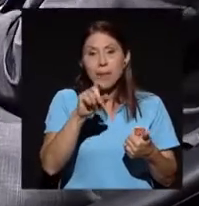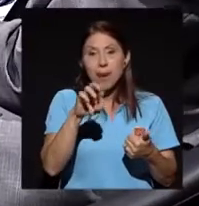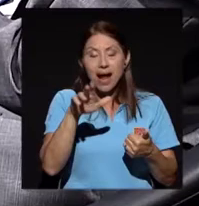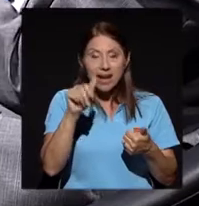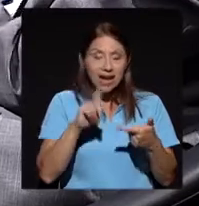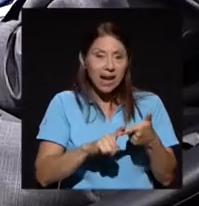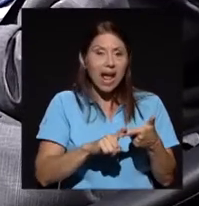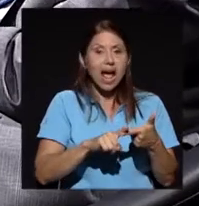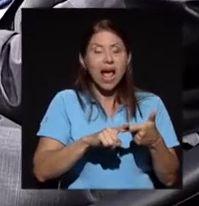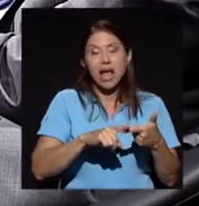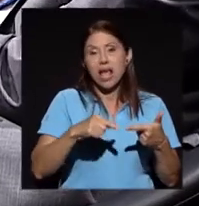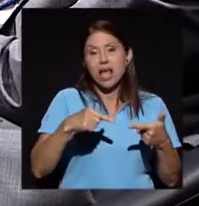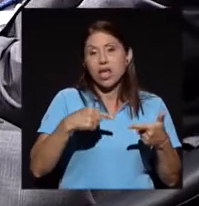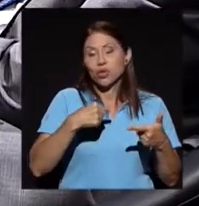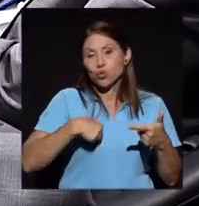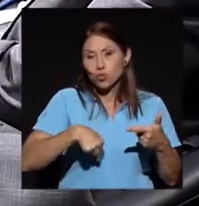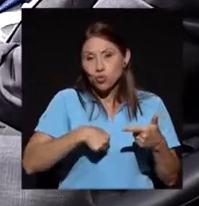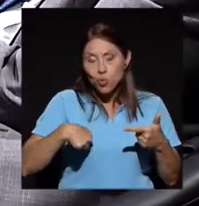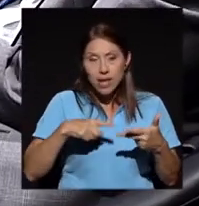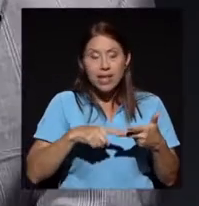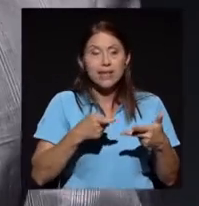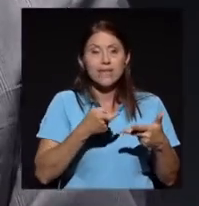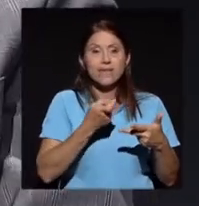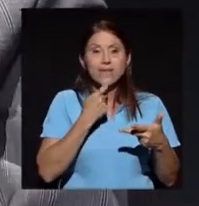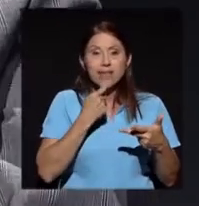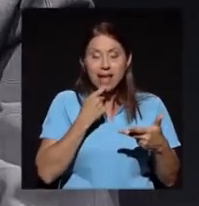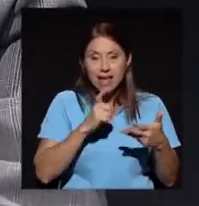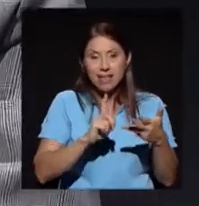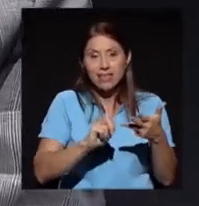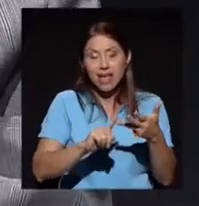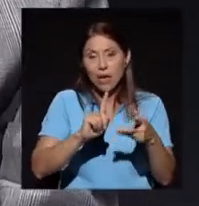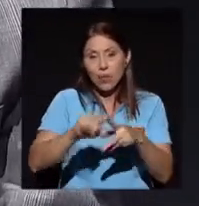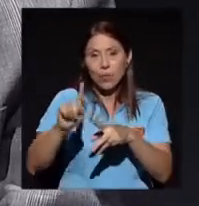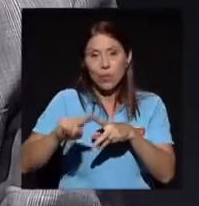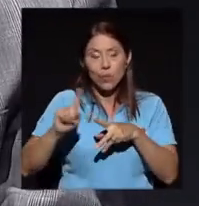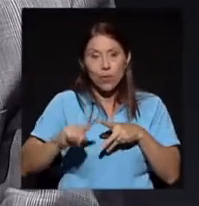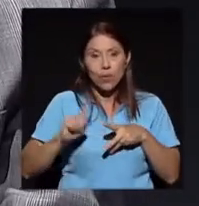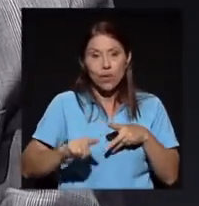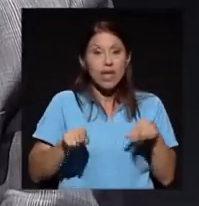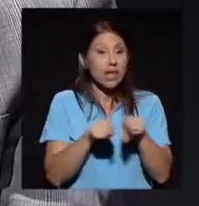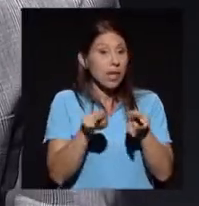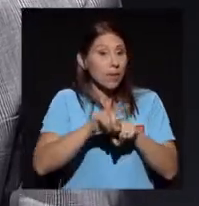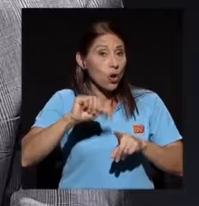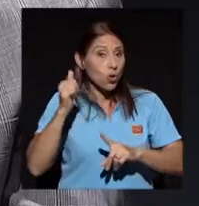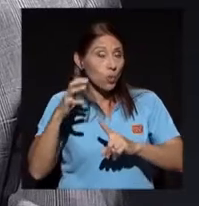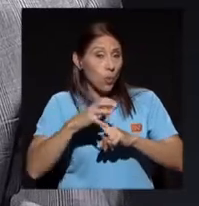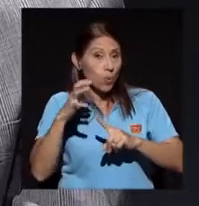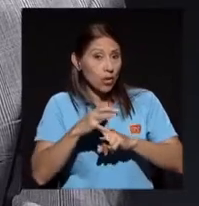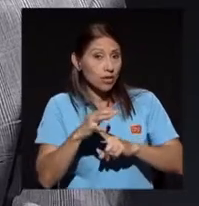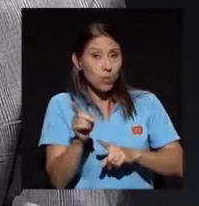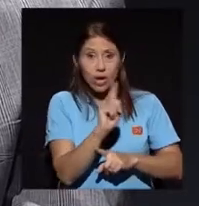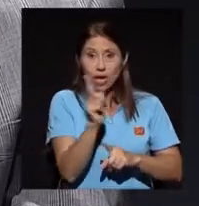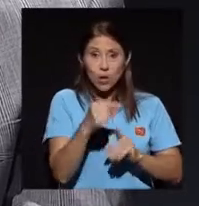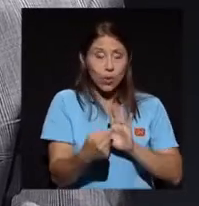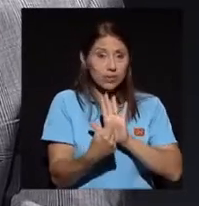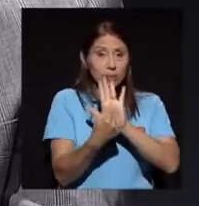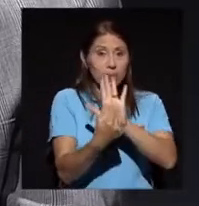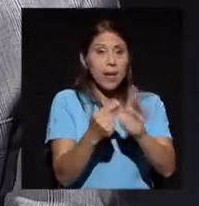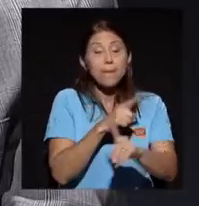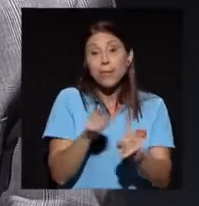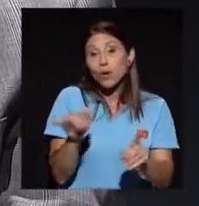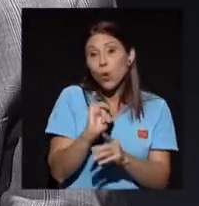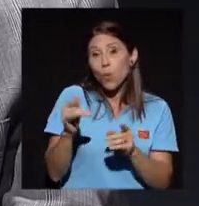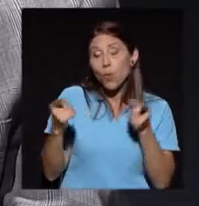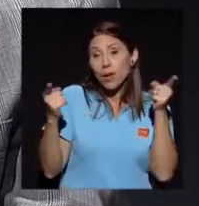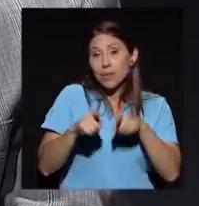preocuparse y luego otro tipo de populismo que no es exclusionista pero que también es populismo como lo que ha sucedido en españa con podemos